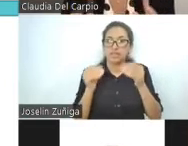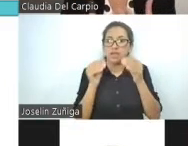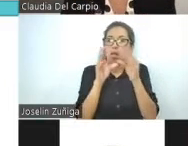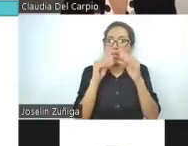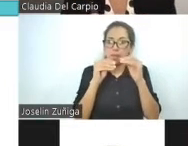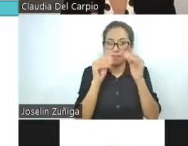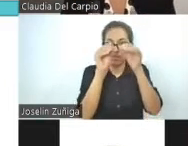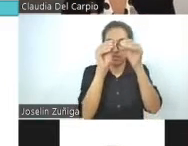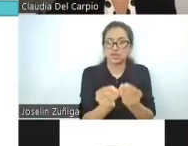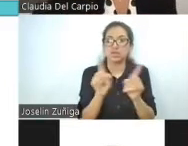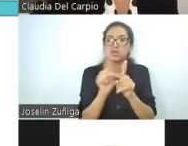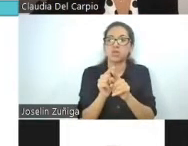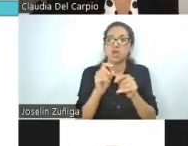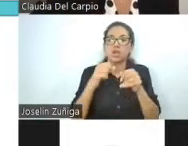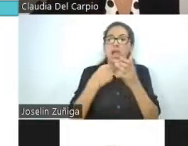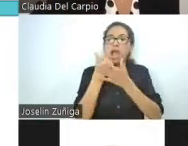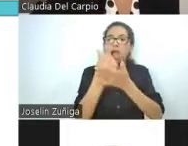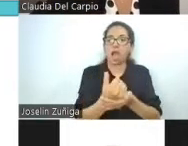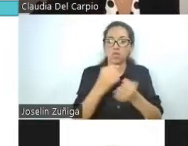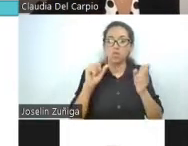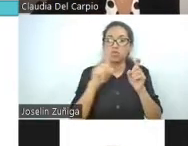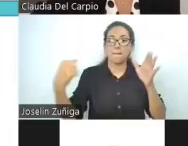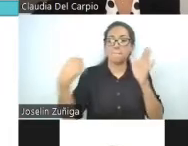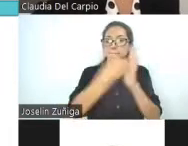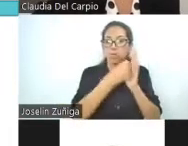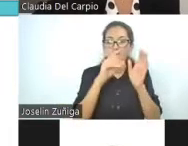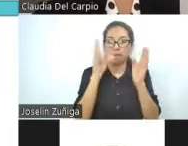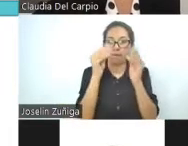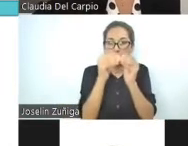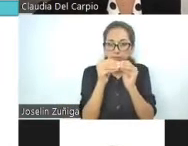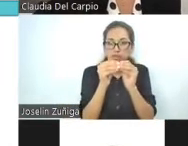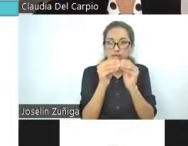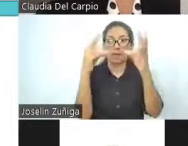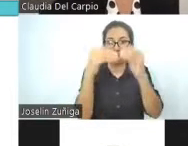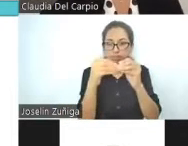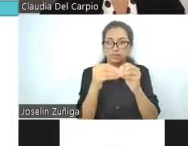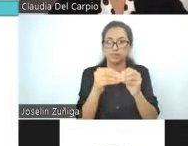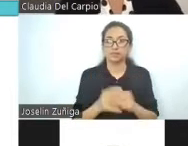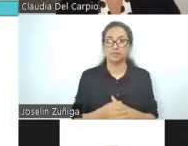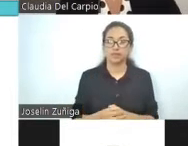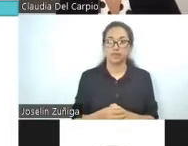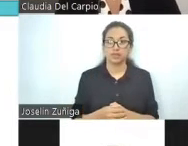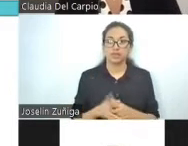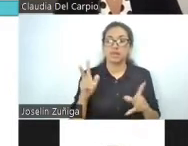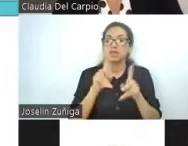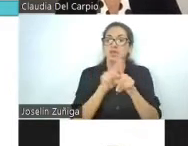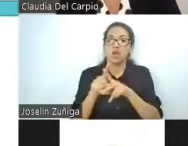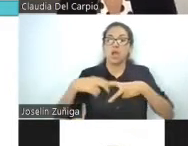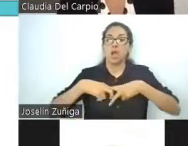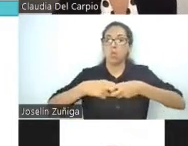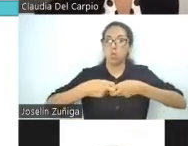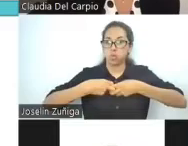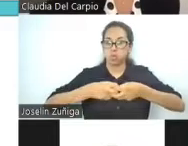también funciona como amortiguador para que no impacte directamente nuestros huesos del isquion, que están en esta zona, que es el huesito que se apoya